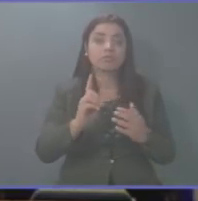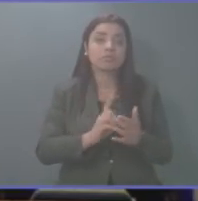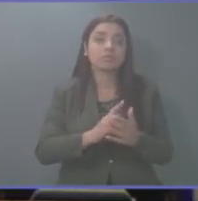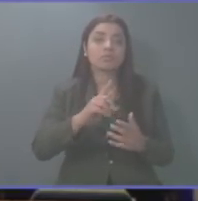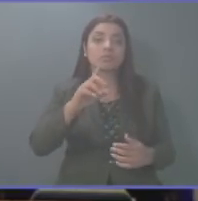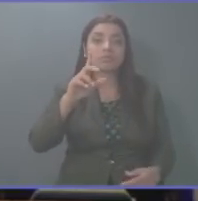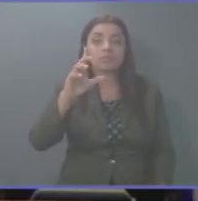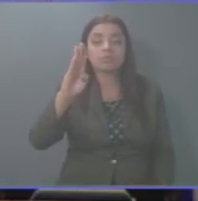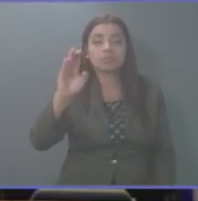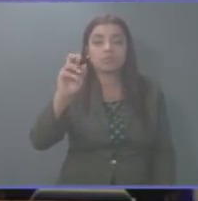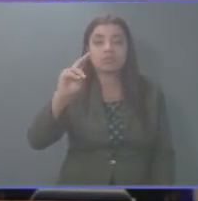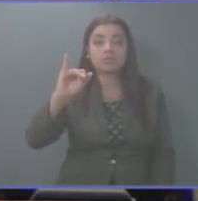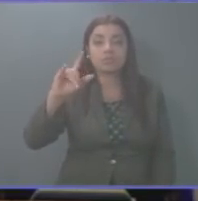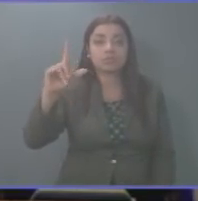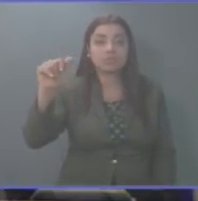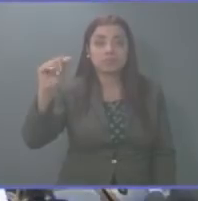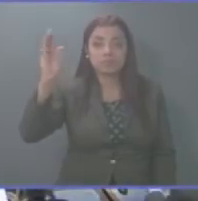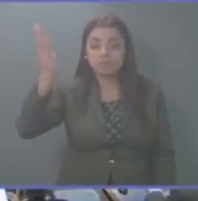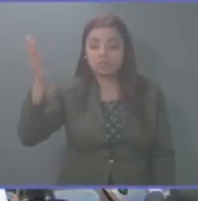diputado Leonardo Bonilla.